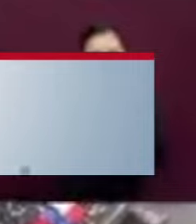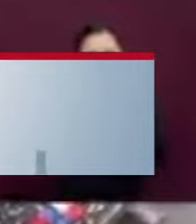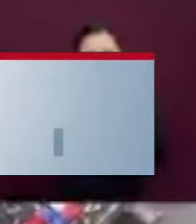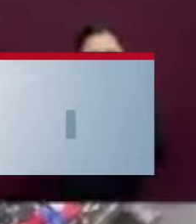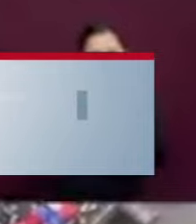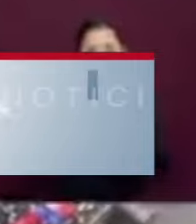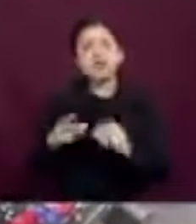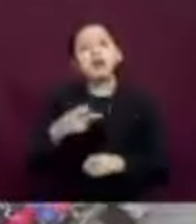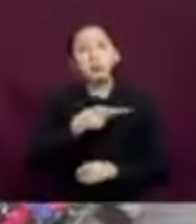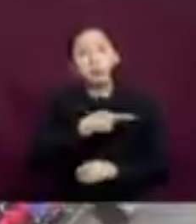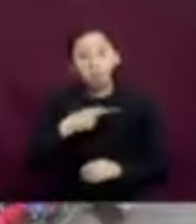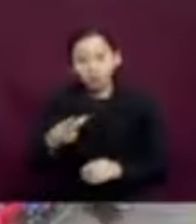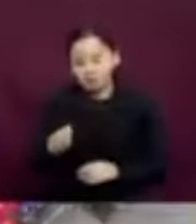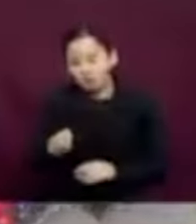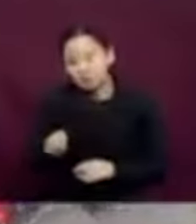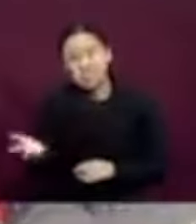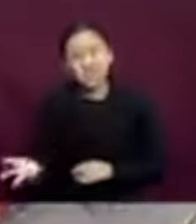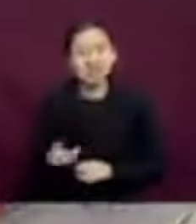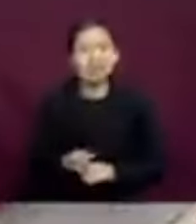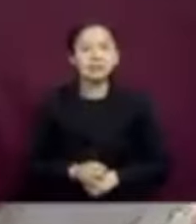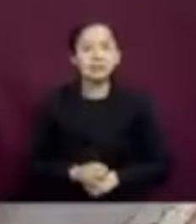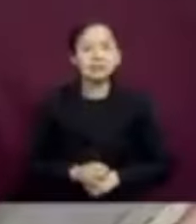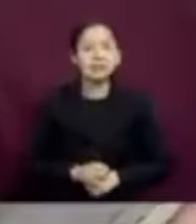Ever García Hernández